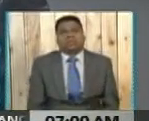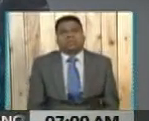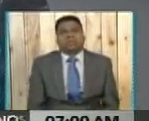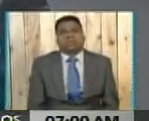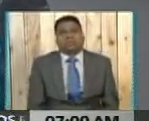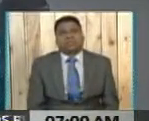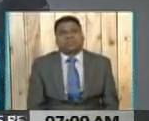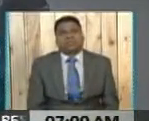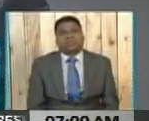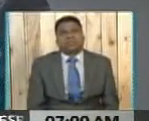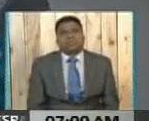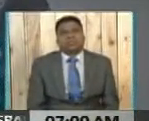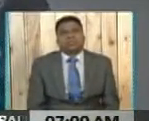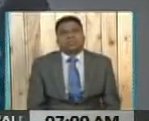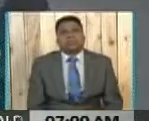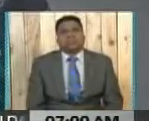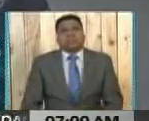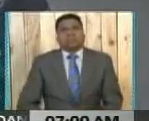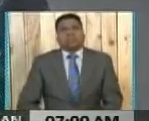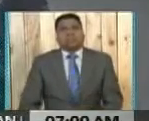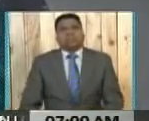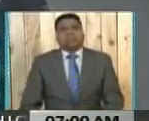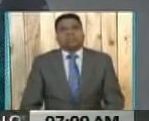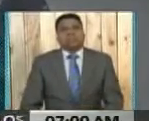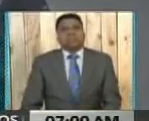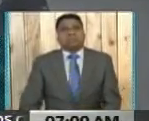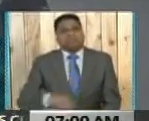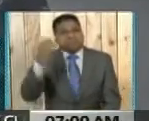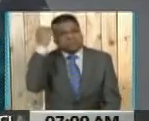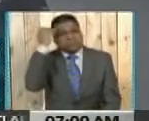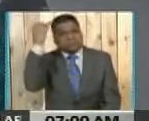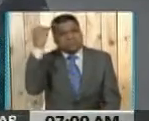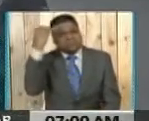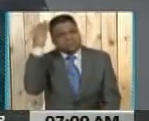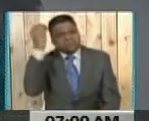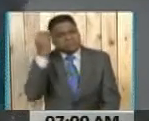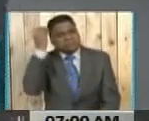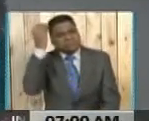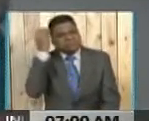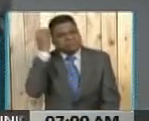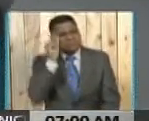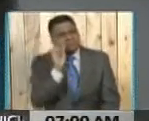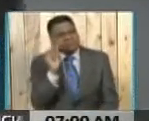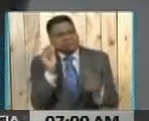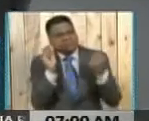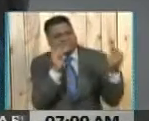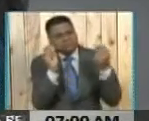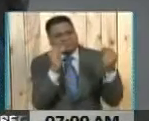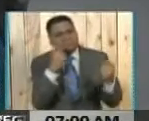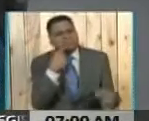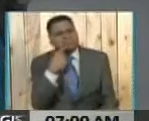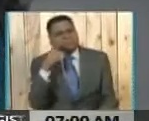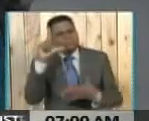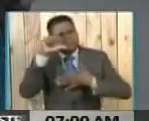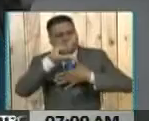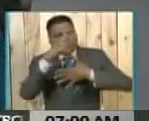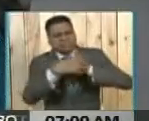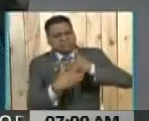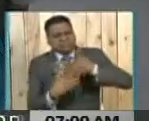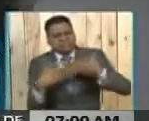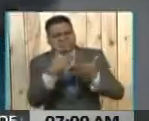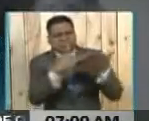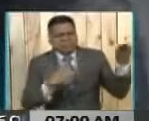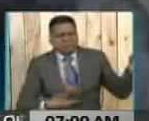notable, que es una idea que está en el pensamiento crítico latinoamericano. Uno puede decir desde la famosa Carta